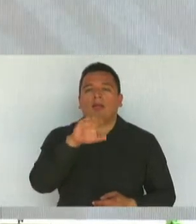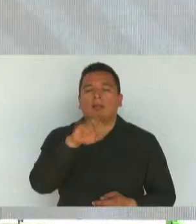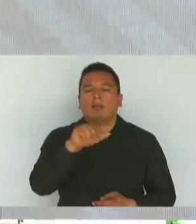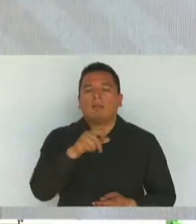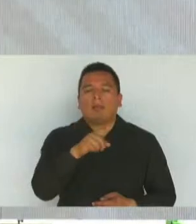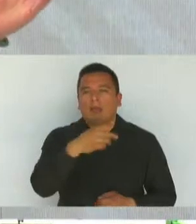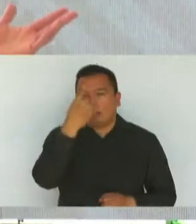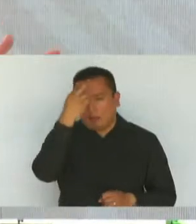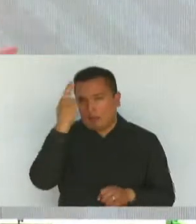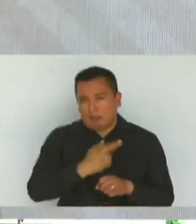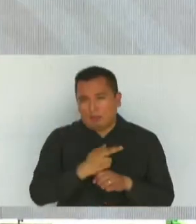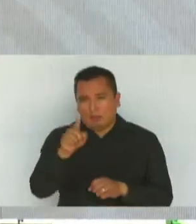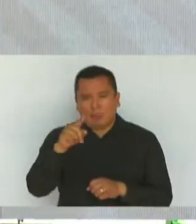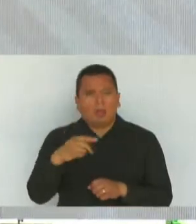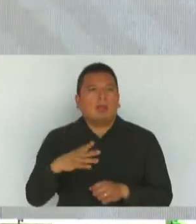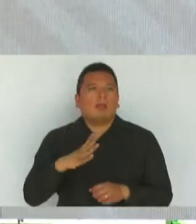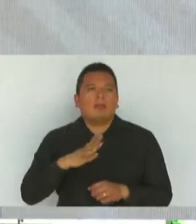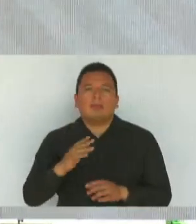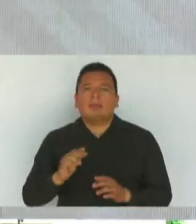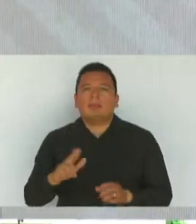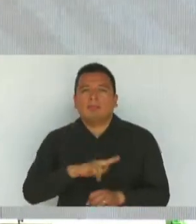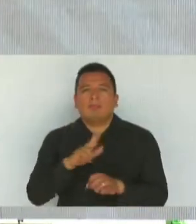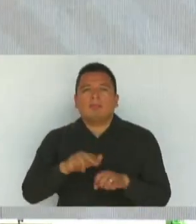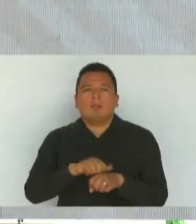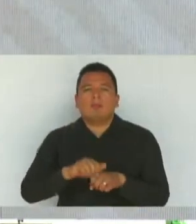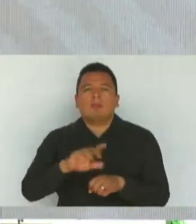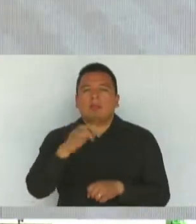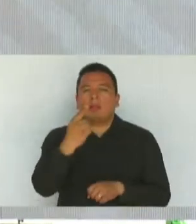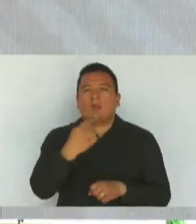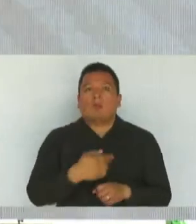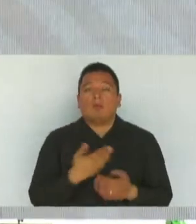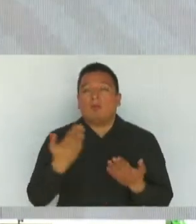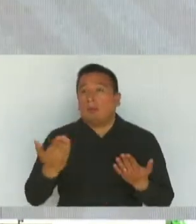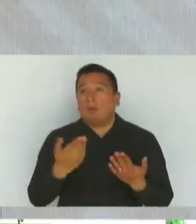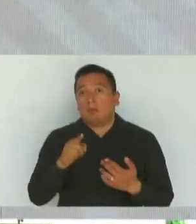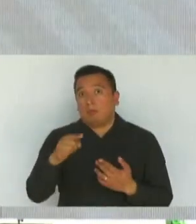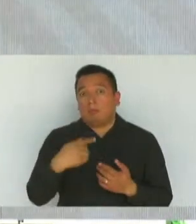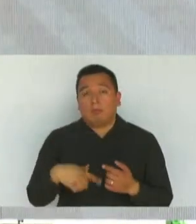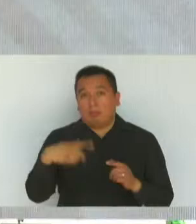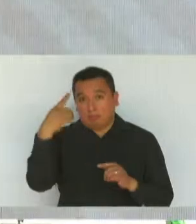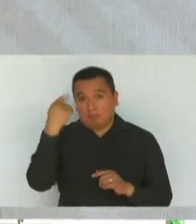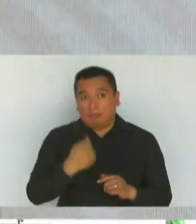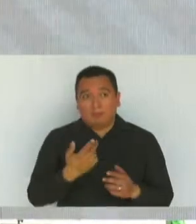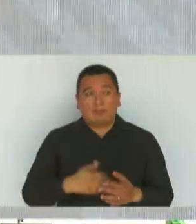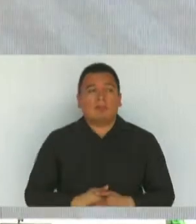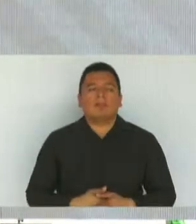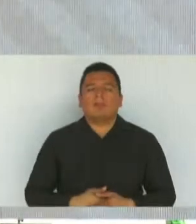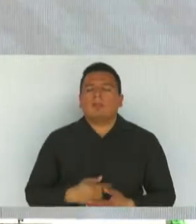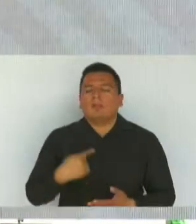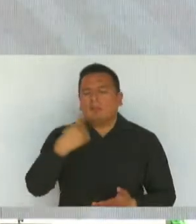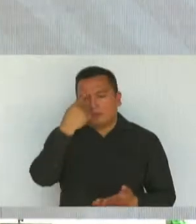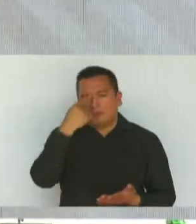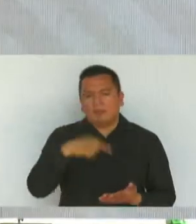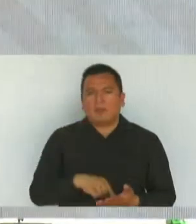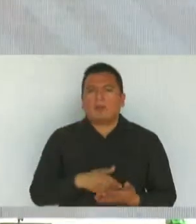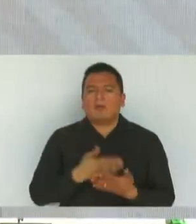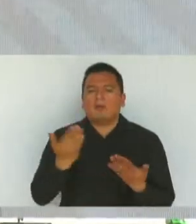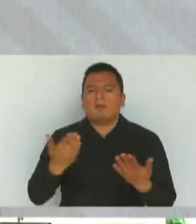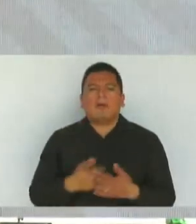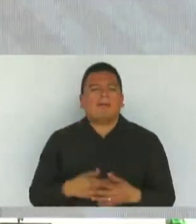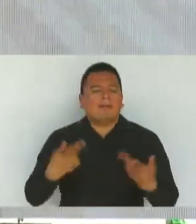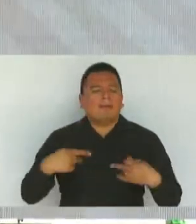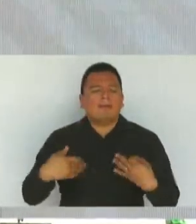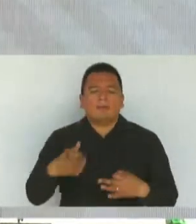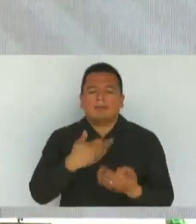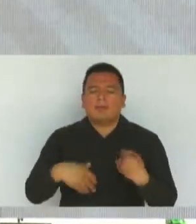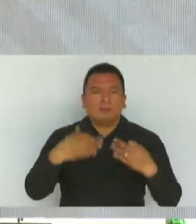de Alta Especialidad, la 71, como todos la conocemos, y que está aquí con nosotros. Y quería que era el momento para que toda la sociedad